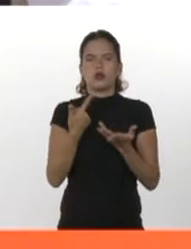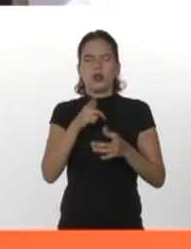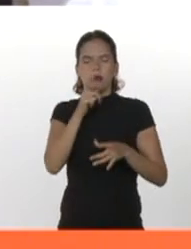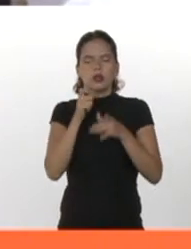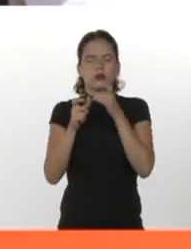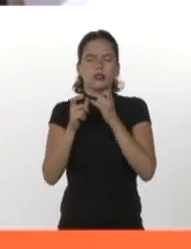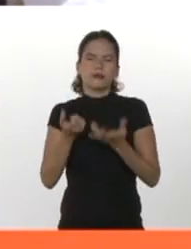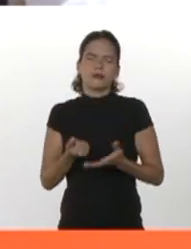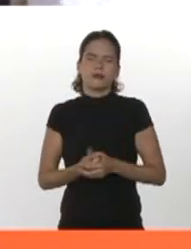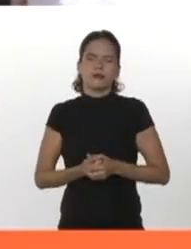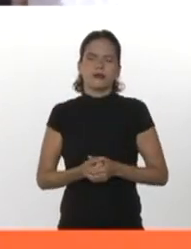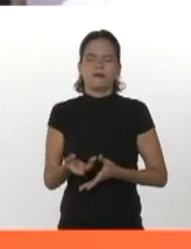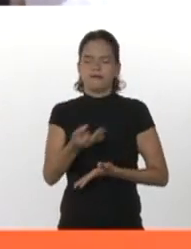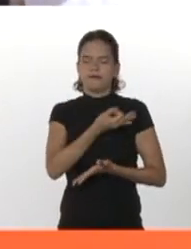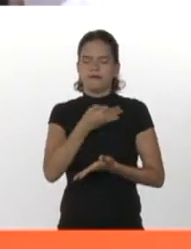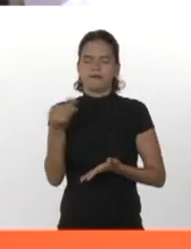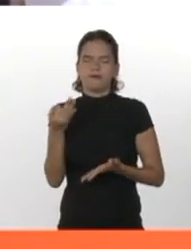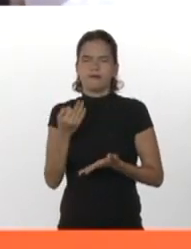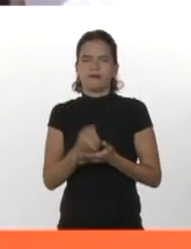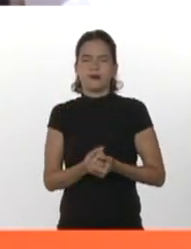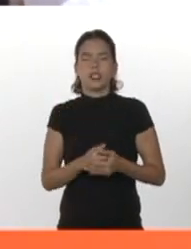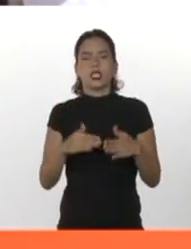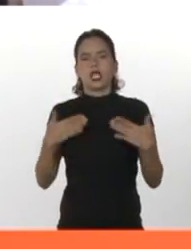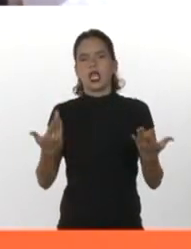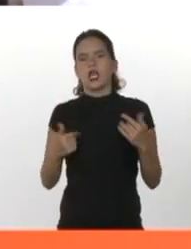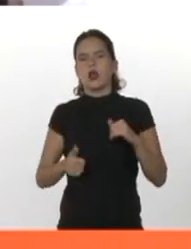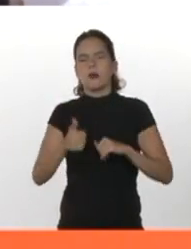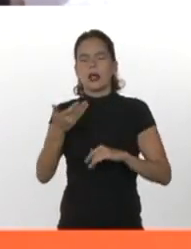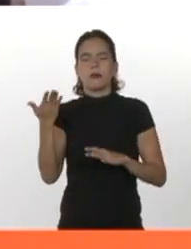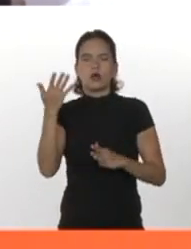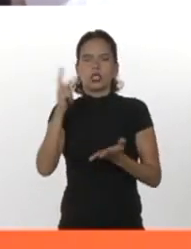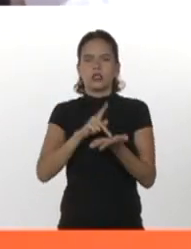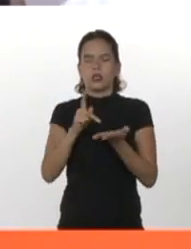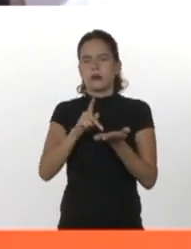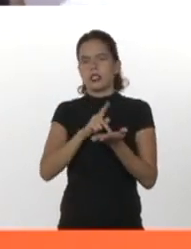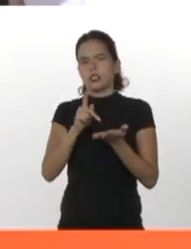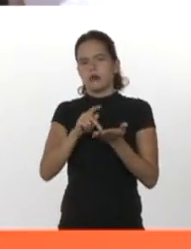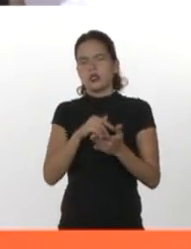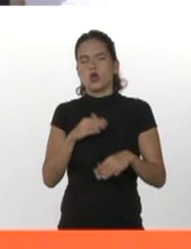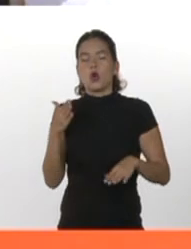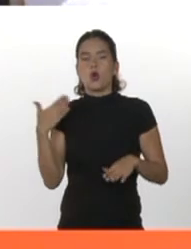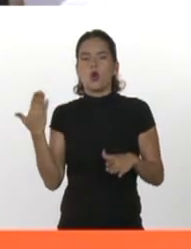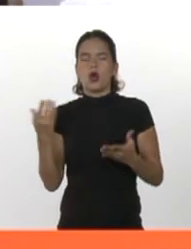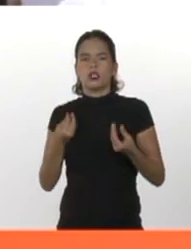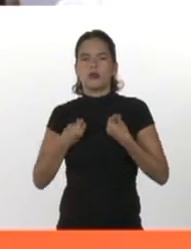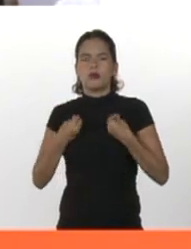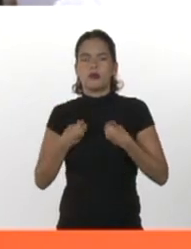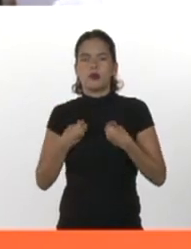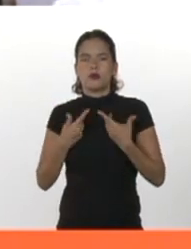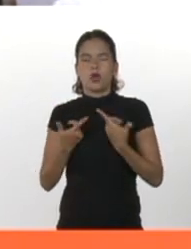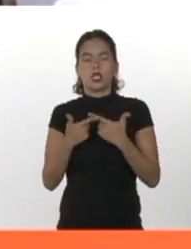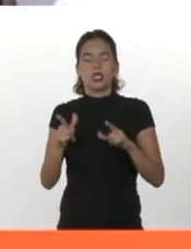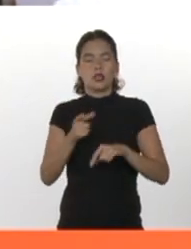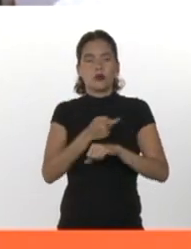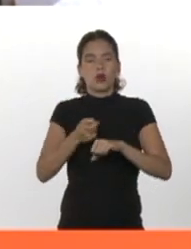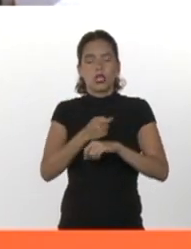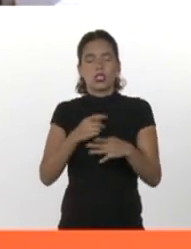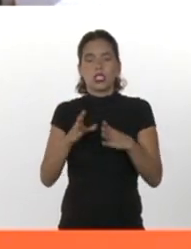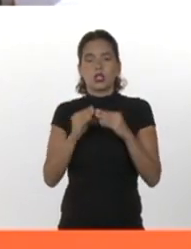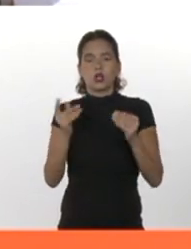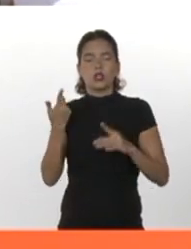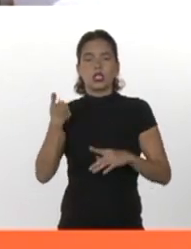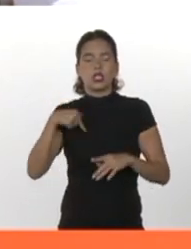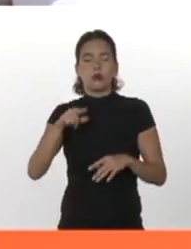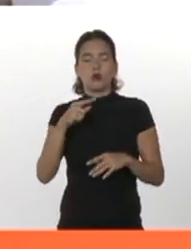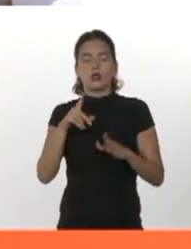pregunta. Excelente. ¿Qué es lo más importante de la participación cuando vivimos en democracia? Que todos tenemos derecho a